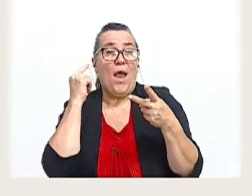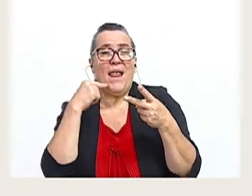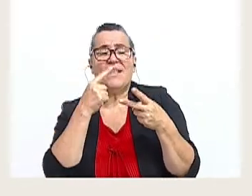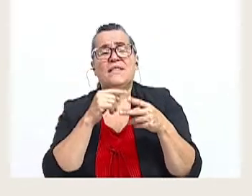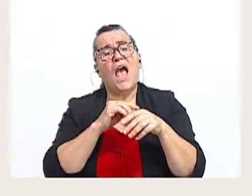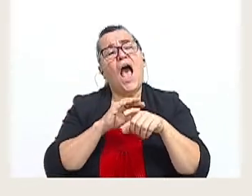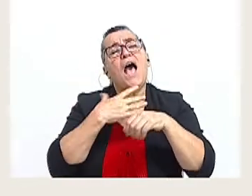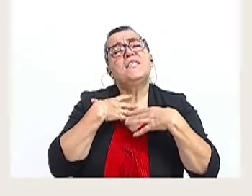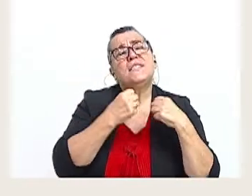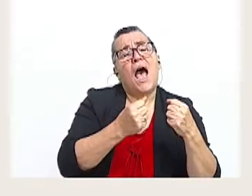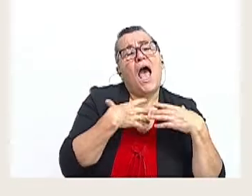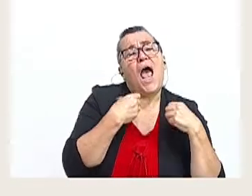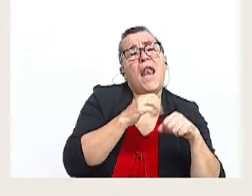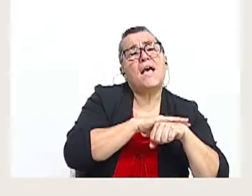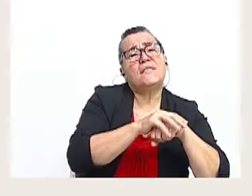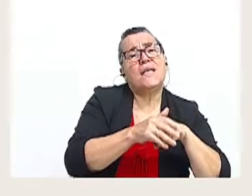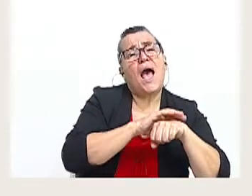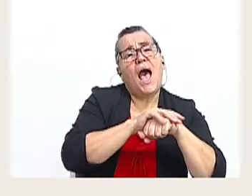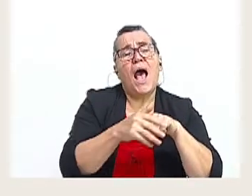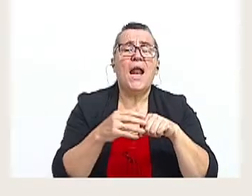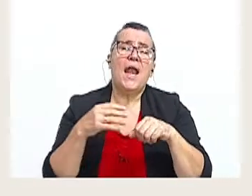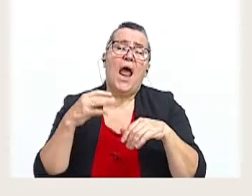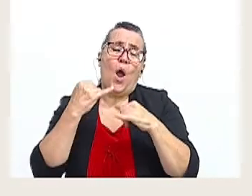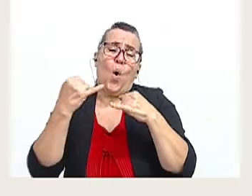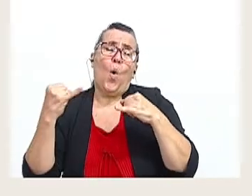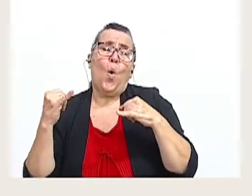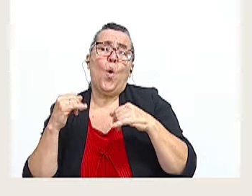llegaba y nos decía, sana, sana, colita de rana.